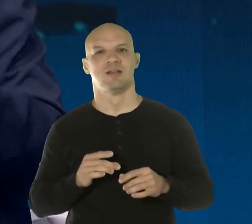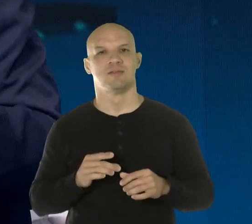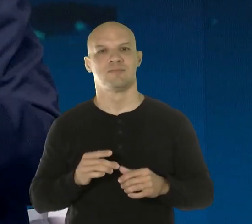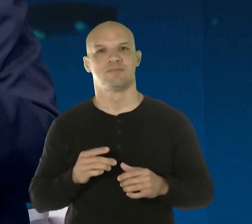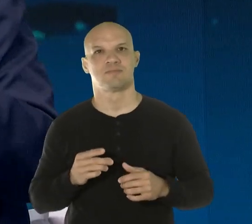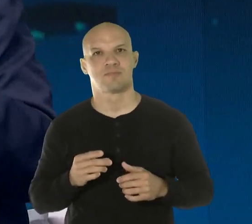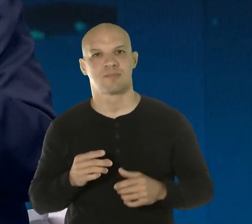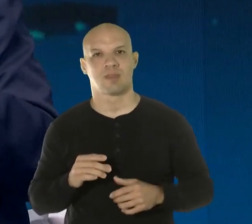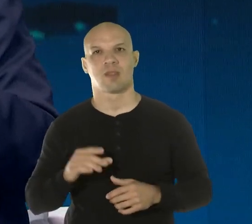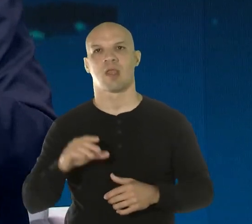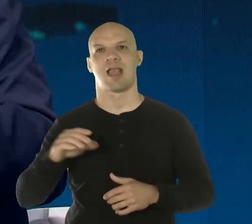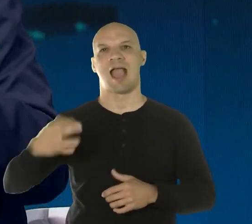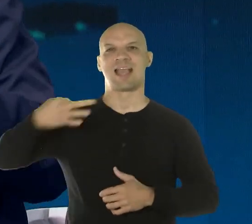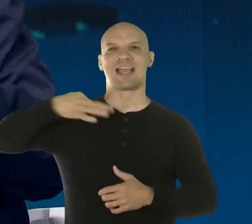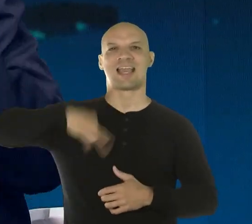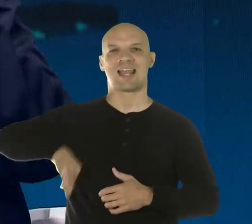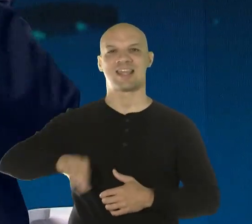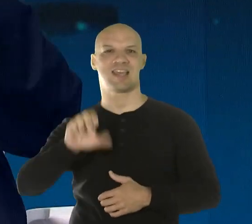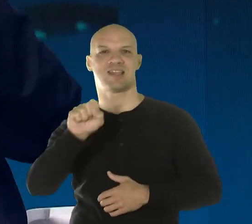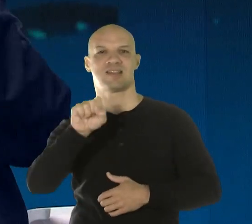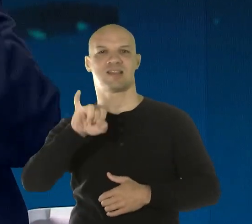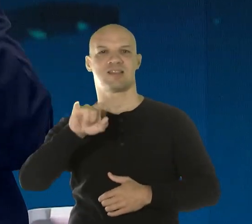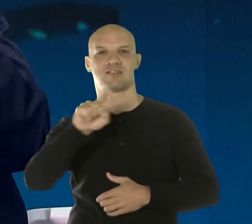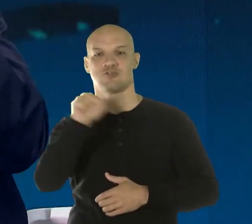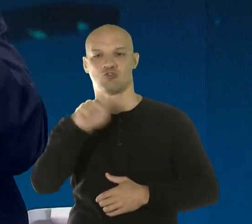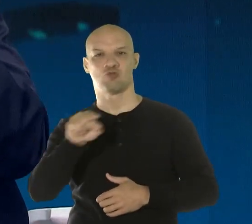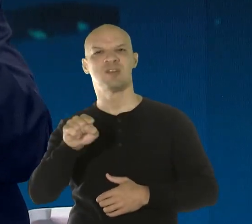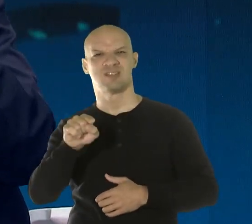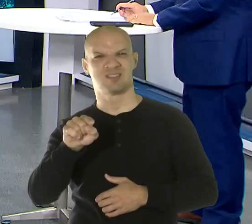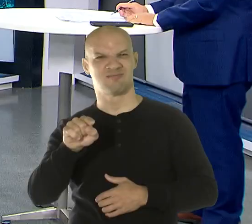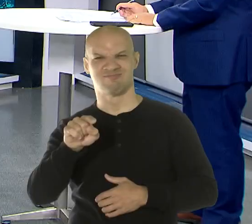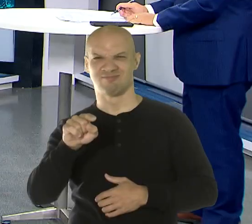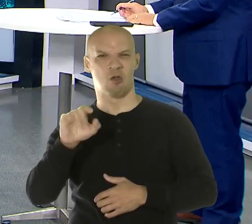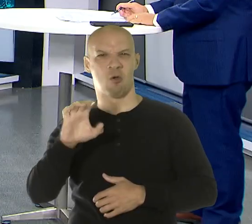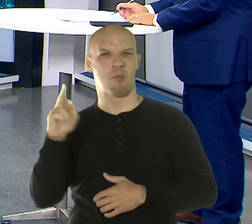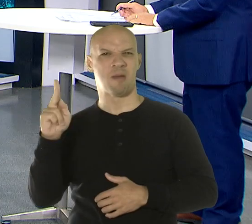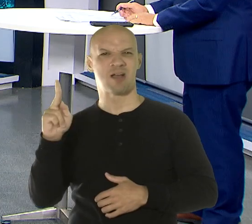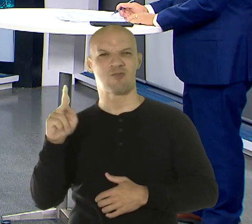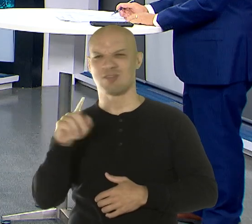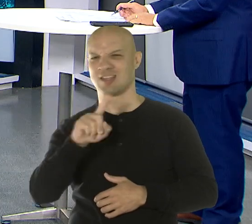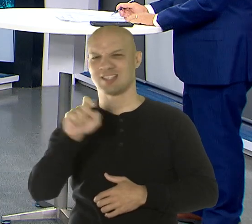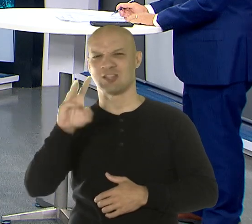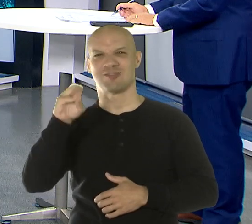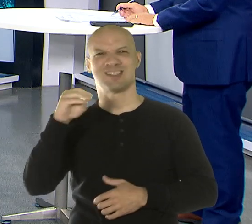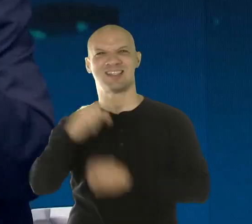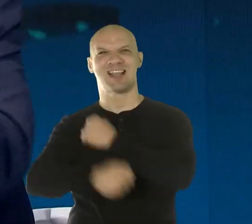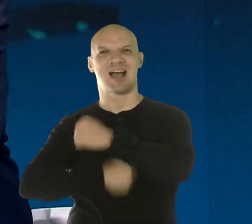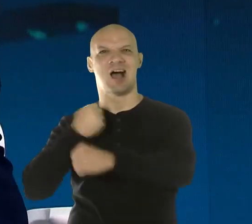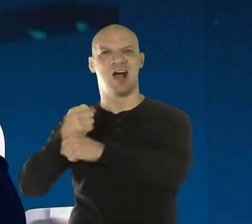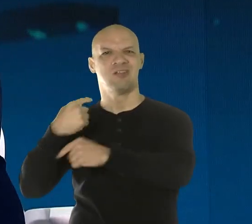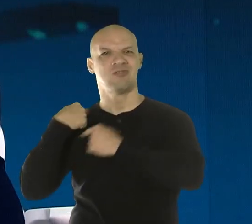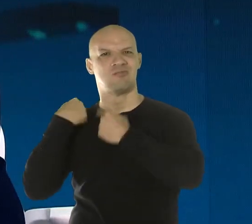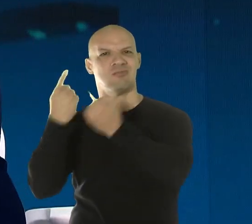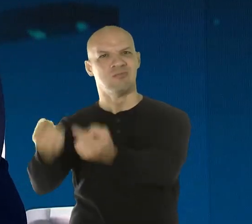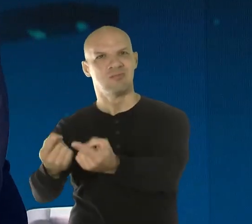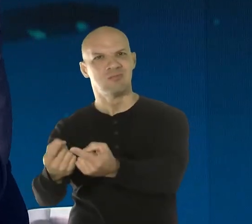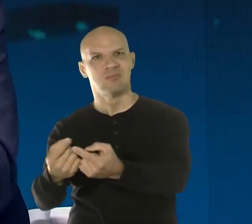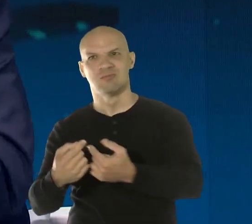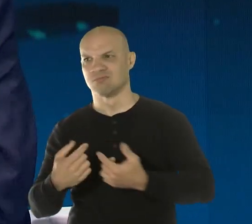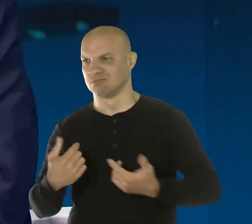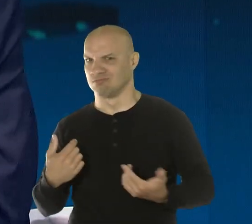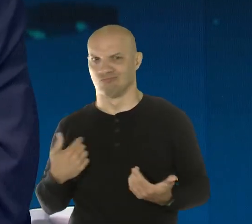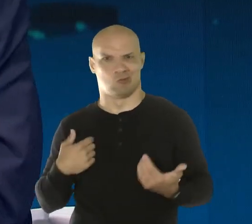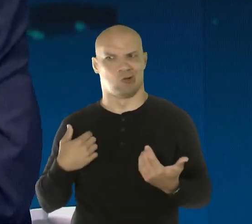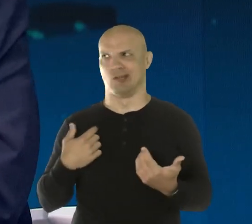Credit Suisse era un banco de más de 160 años de antigüedad. Yo toda la vida crecí con Credit Suisse,